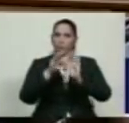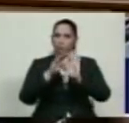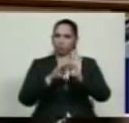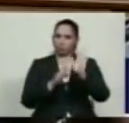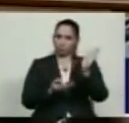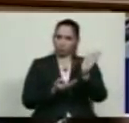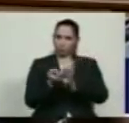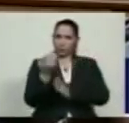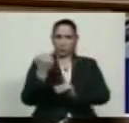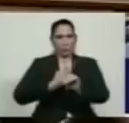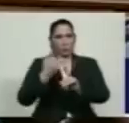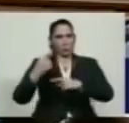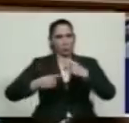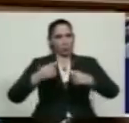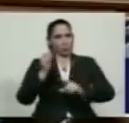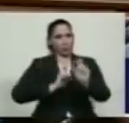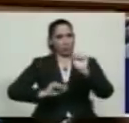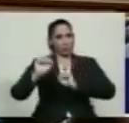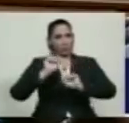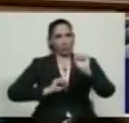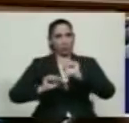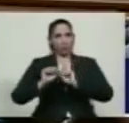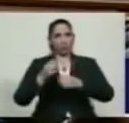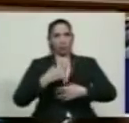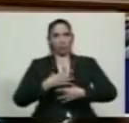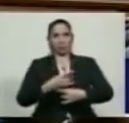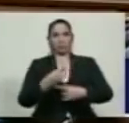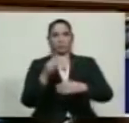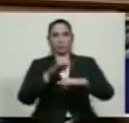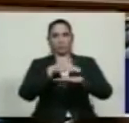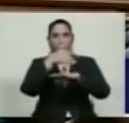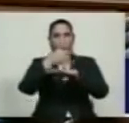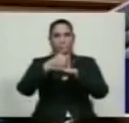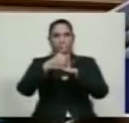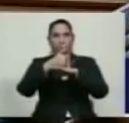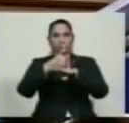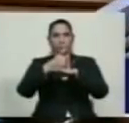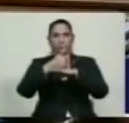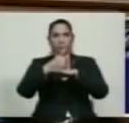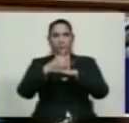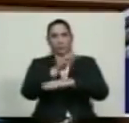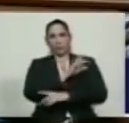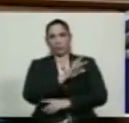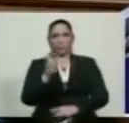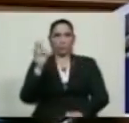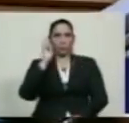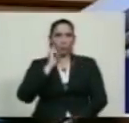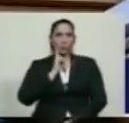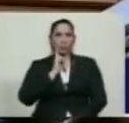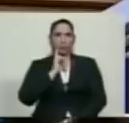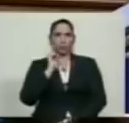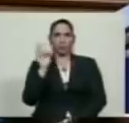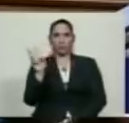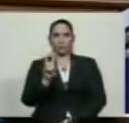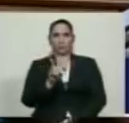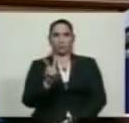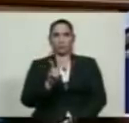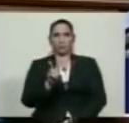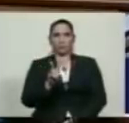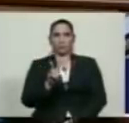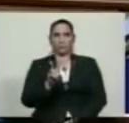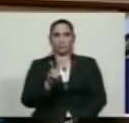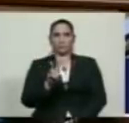y lucha diaria por defender los intereses supremos de la República Bolivariana de Venezuela, considerando